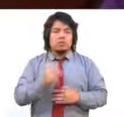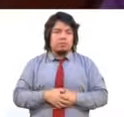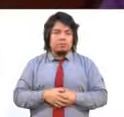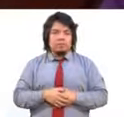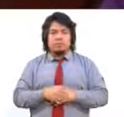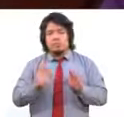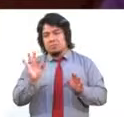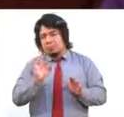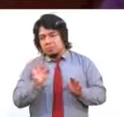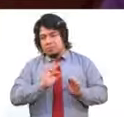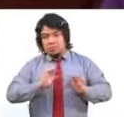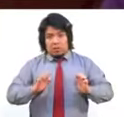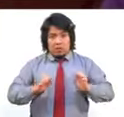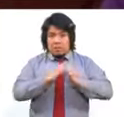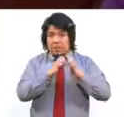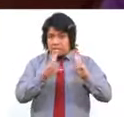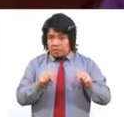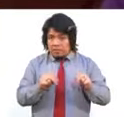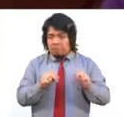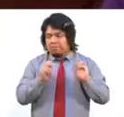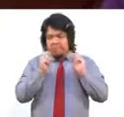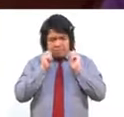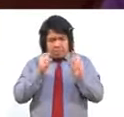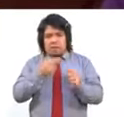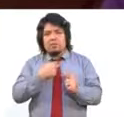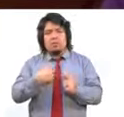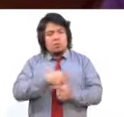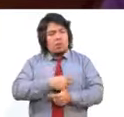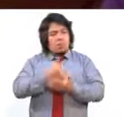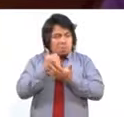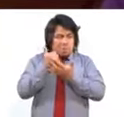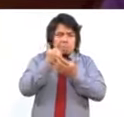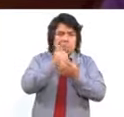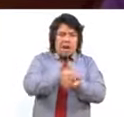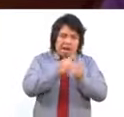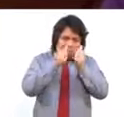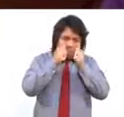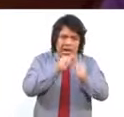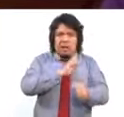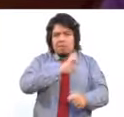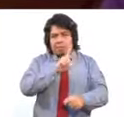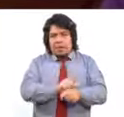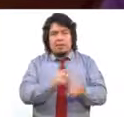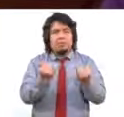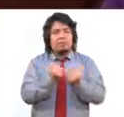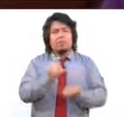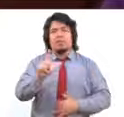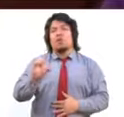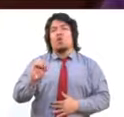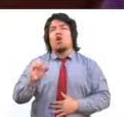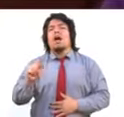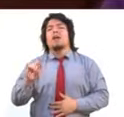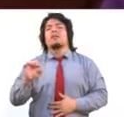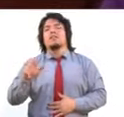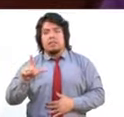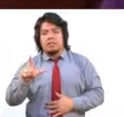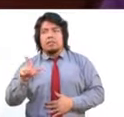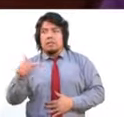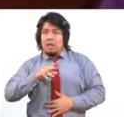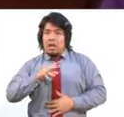una emergencia, les vamos a dar atención especializada a través de los servicios de Locatel, con orientación